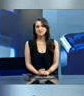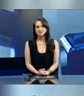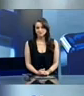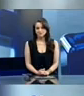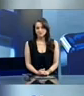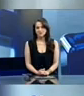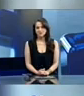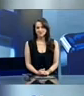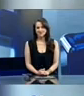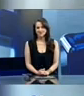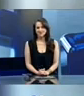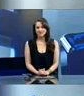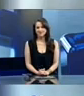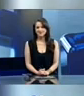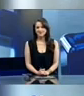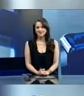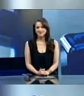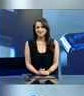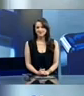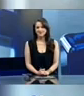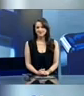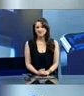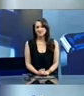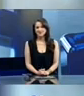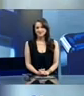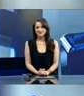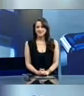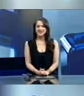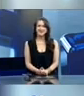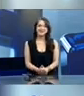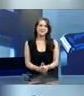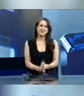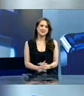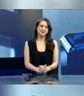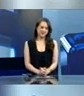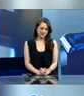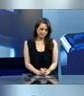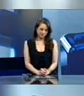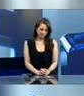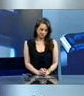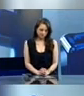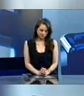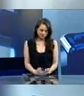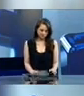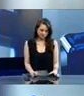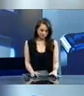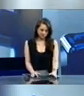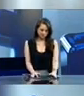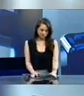regreso la señal con ustedes al estudio principal. Adelante. Gracias, feliz tarde.